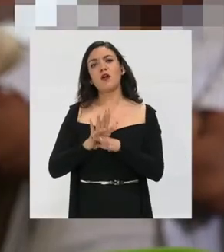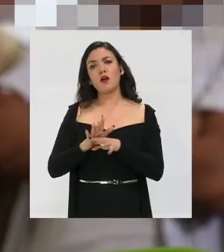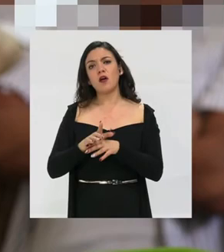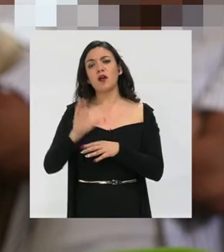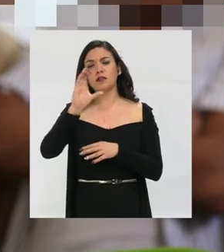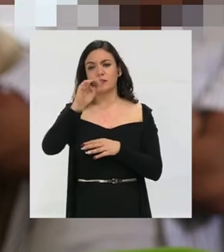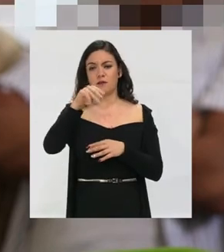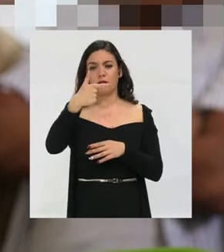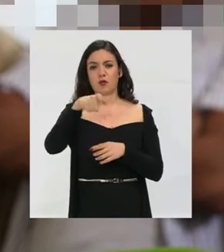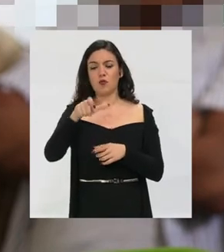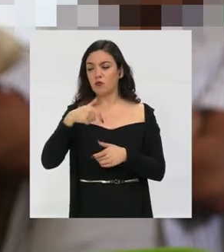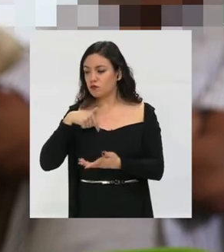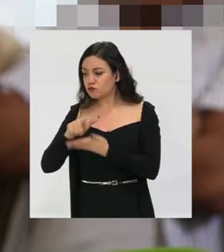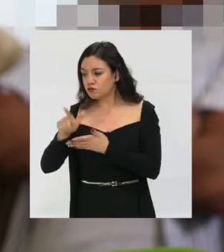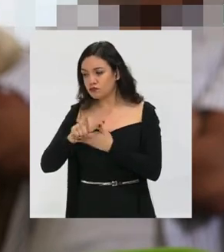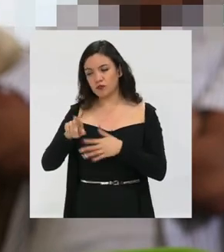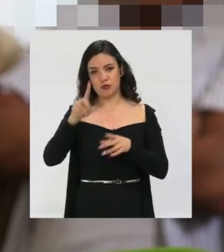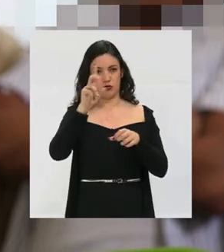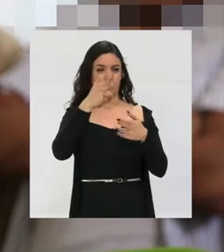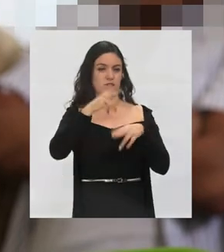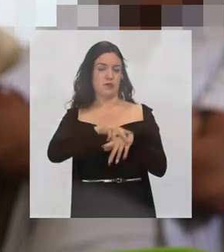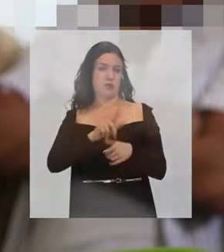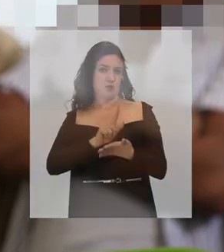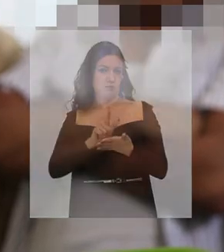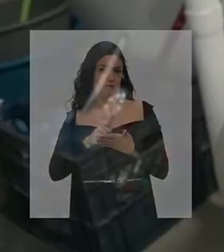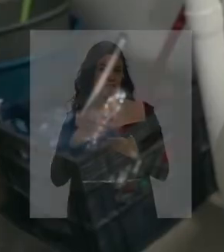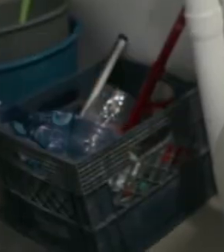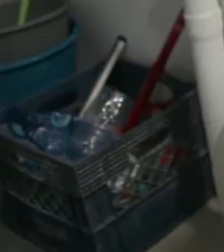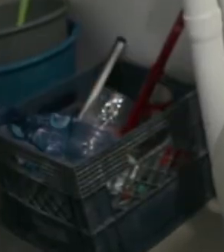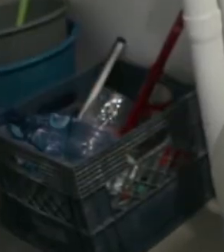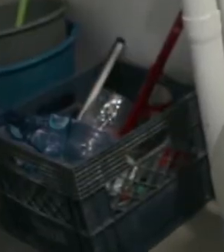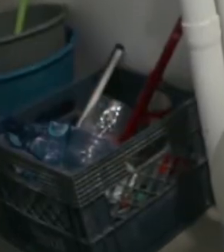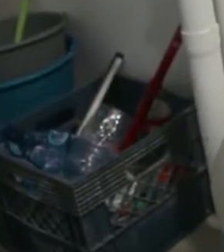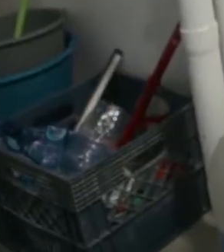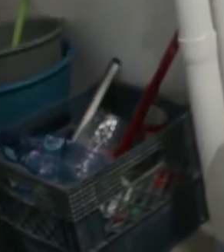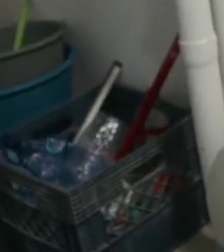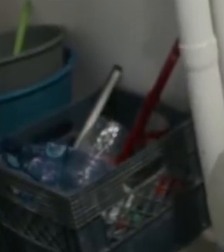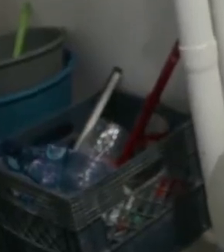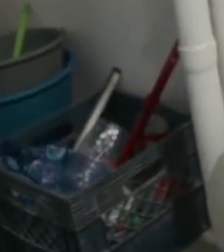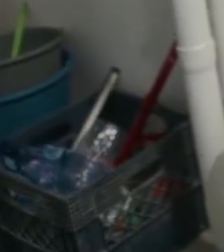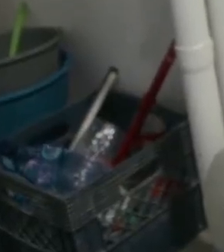De limpieza en laboratorios en CEMECU.